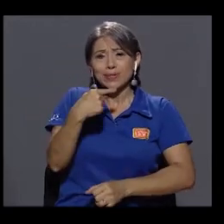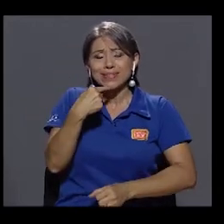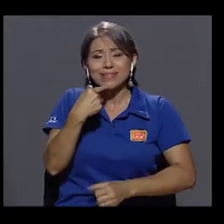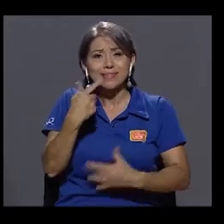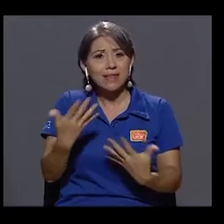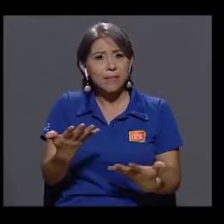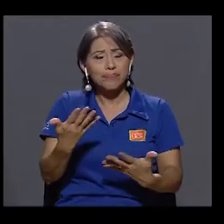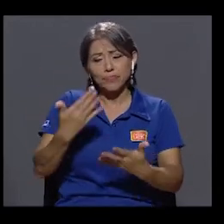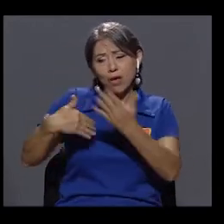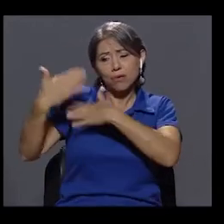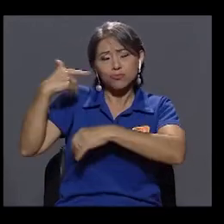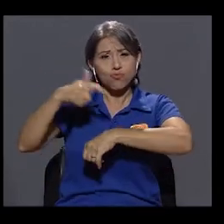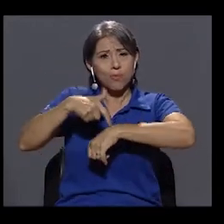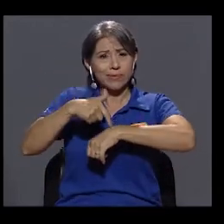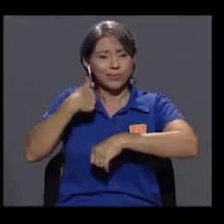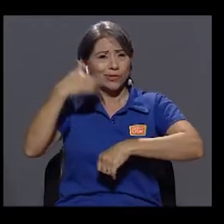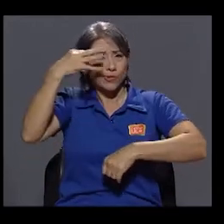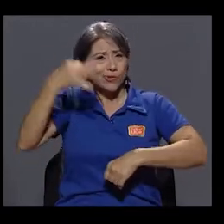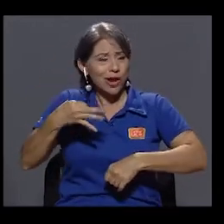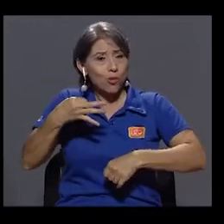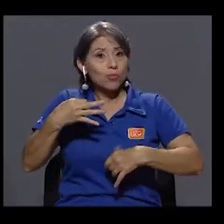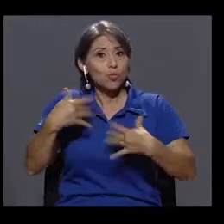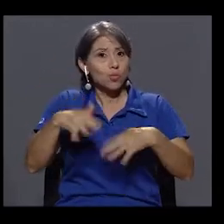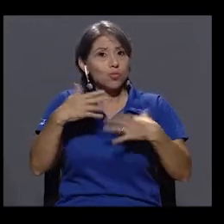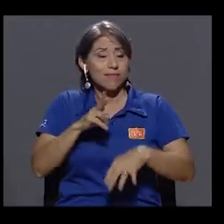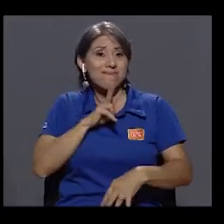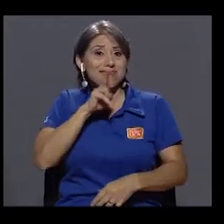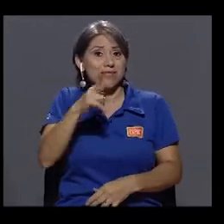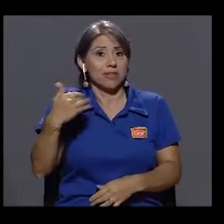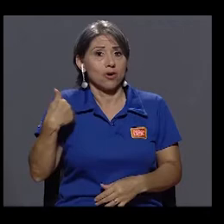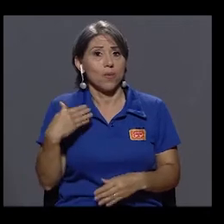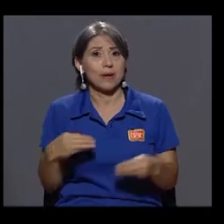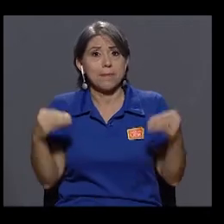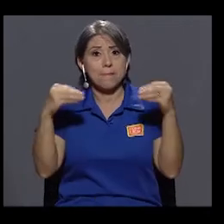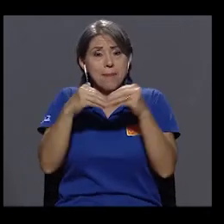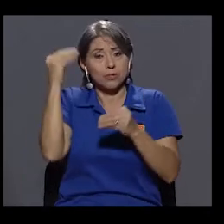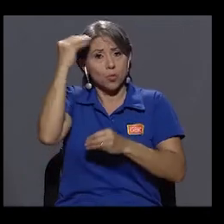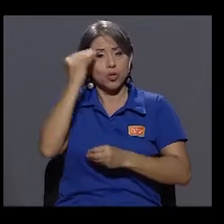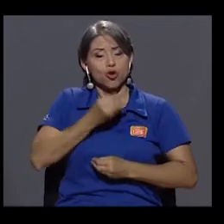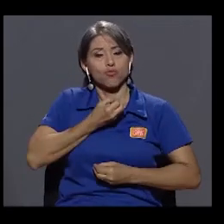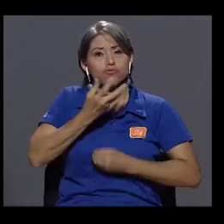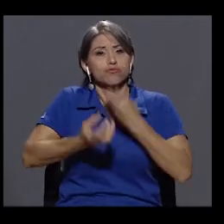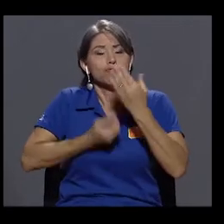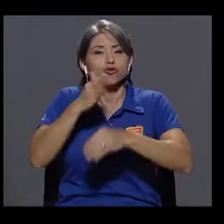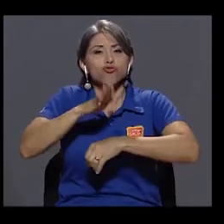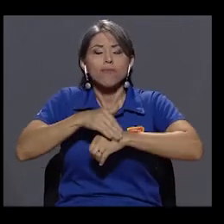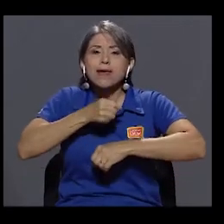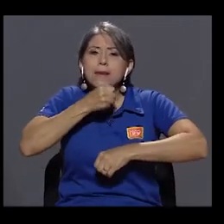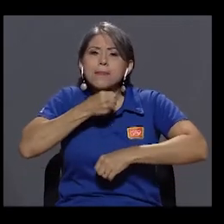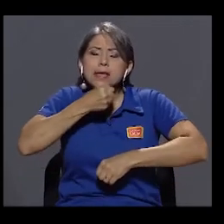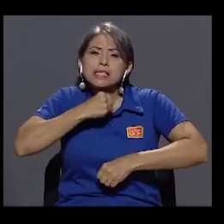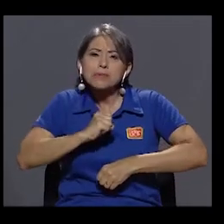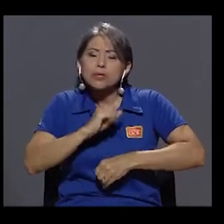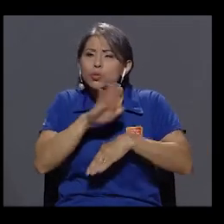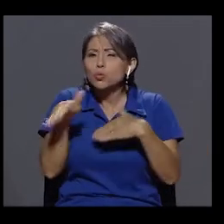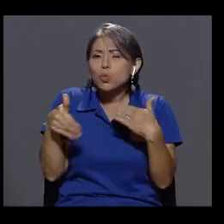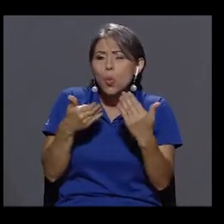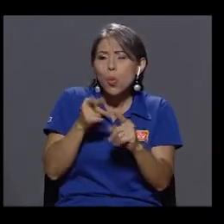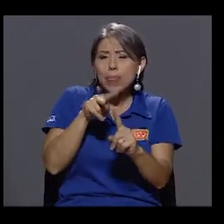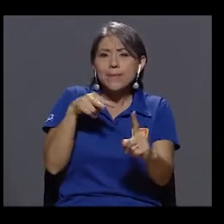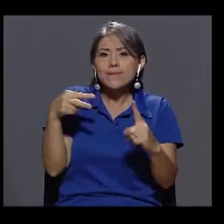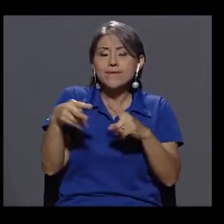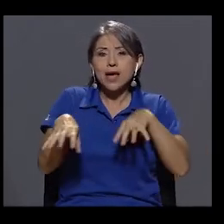en esos en esos momentos que yo creo que es verdaderamente el hombre que genera más opinión en torno al envejecimiento y sobre toda esa visión